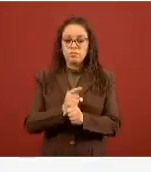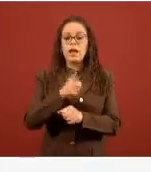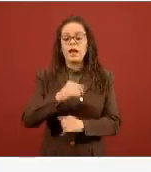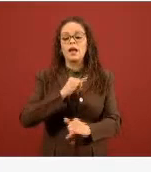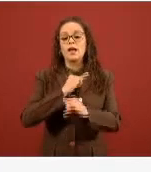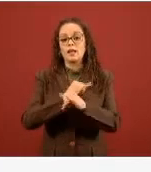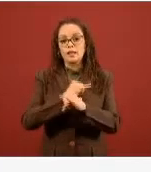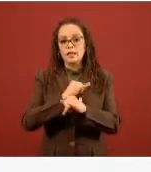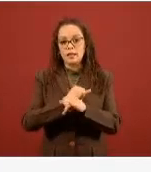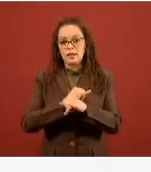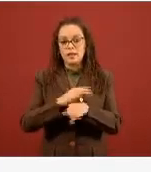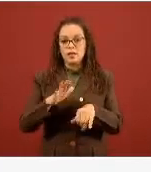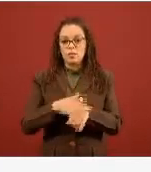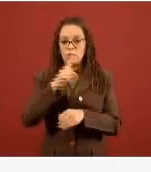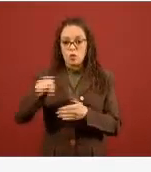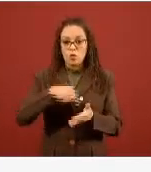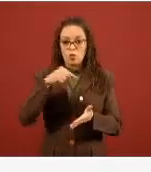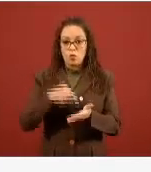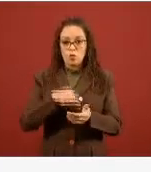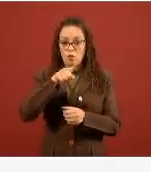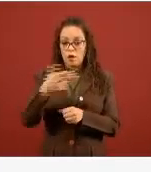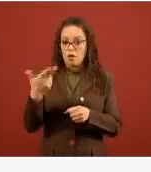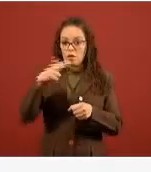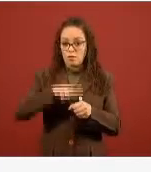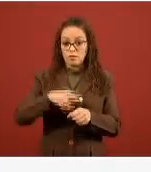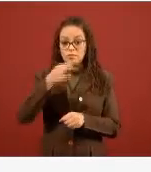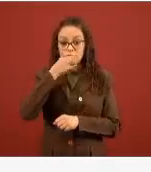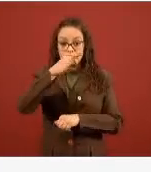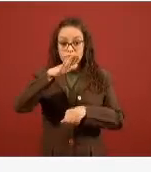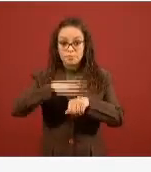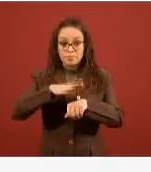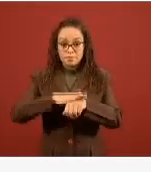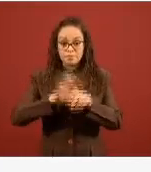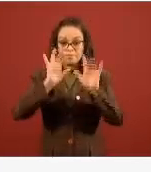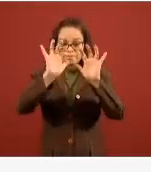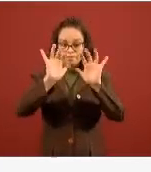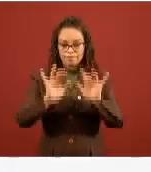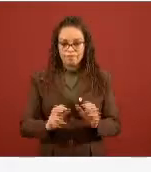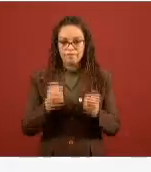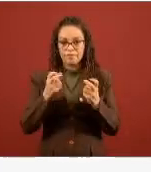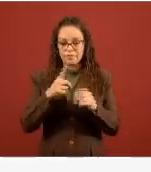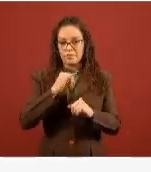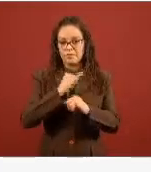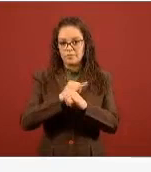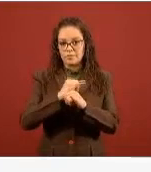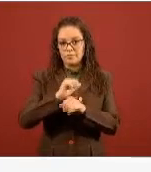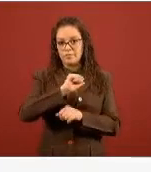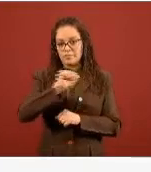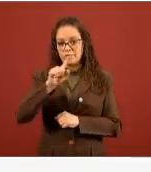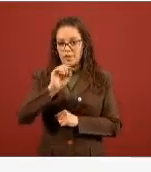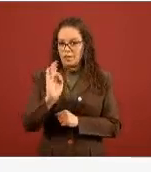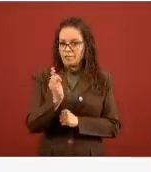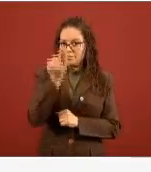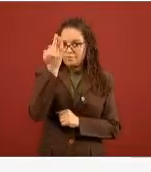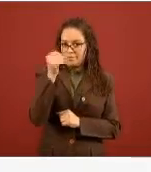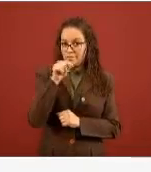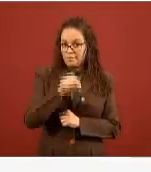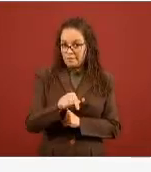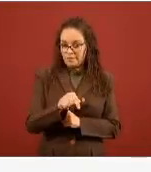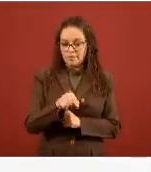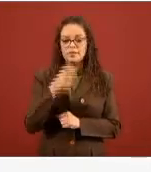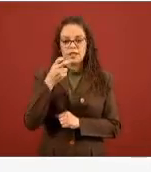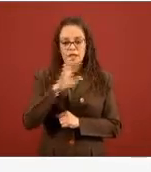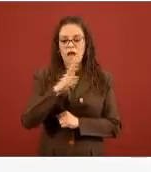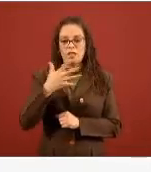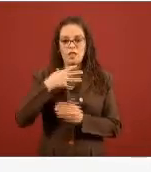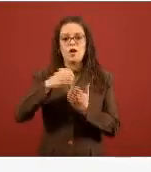En el momento en que la unidad médica registre el caso, en ese momento cae en la base de datos federal y la tenemos ya